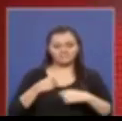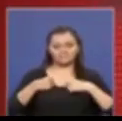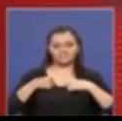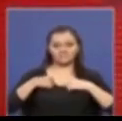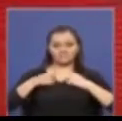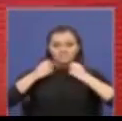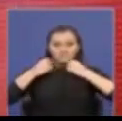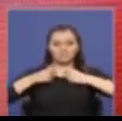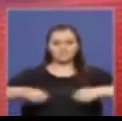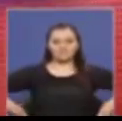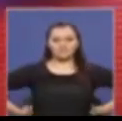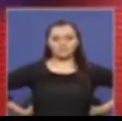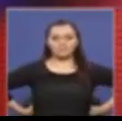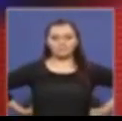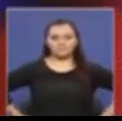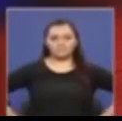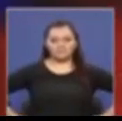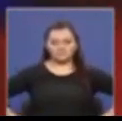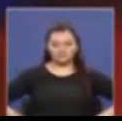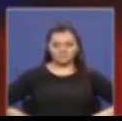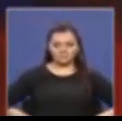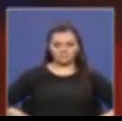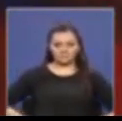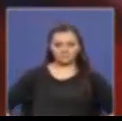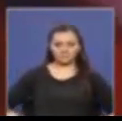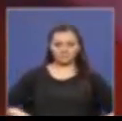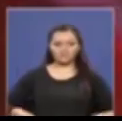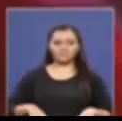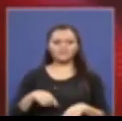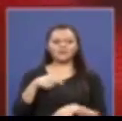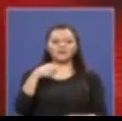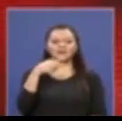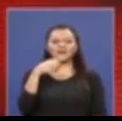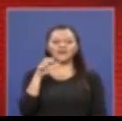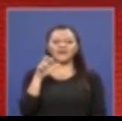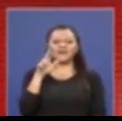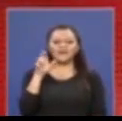No quiero ofender a los padres, pero bueno, son casos públicos, ¿no? El de Anabel Guerrero,